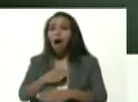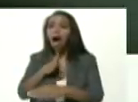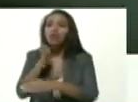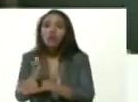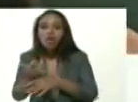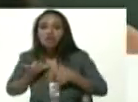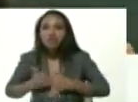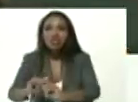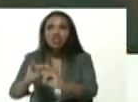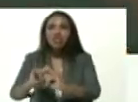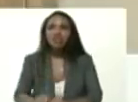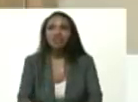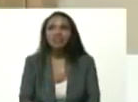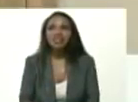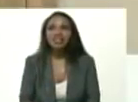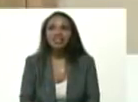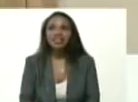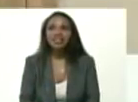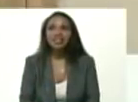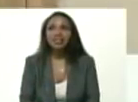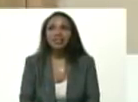hijo.